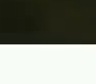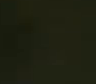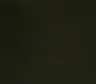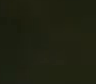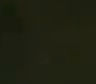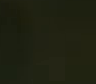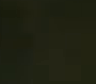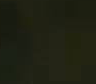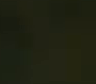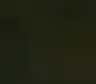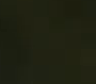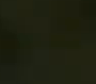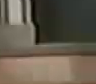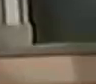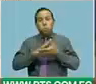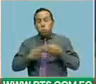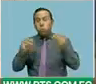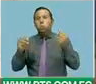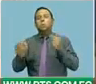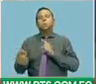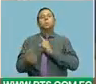estar enamorado.